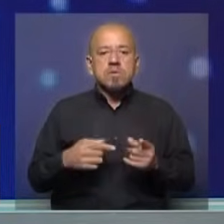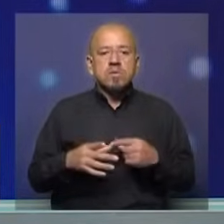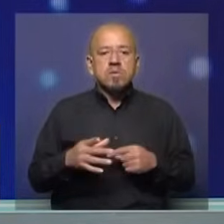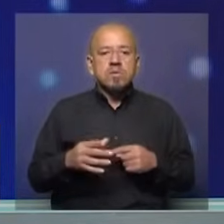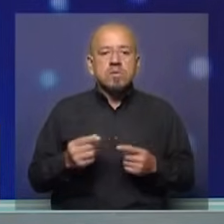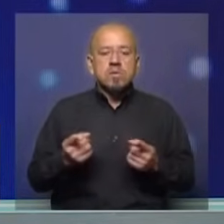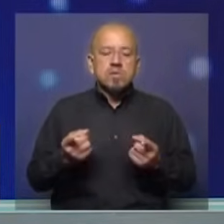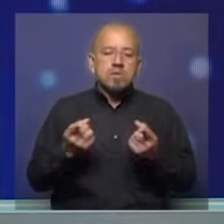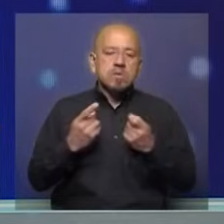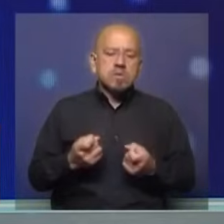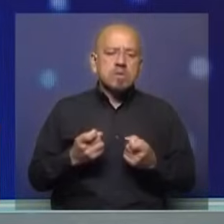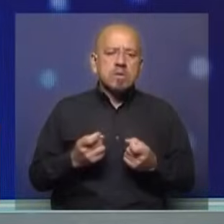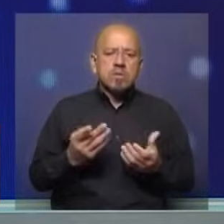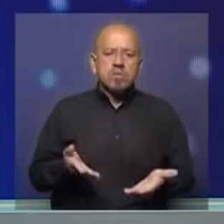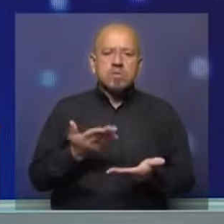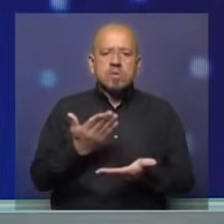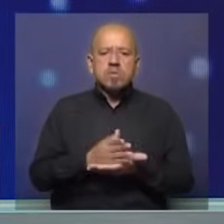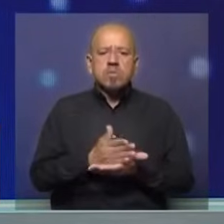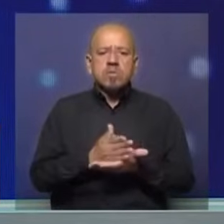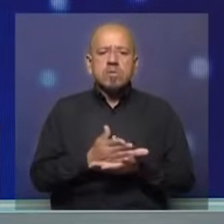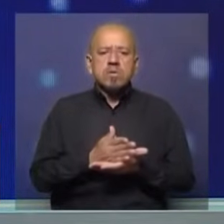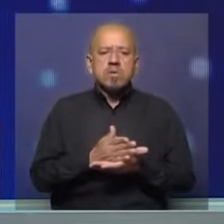articulación. Una fuerte articulación.